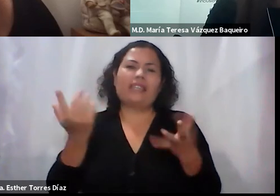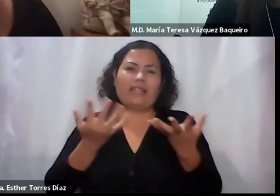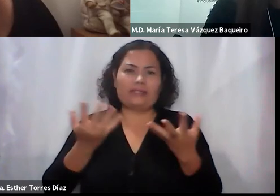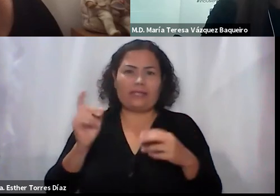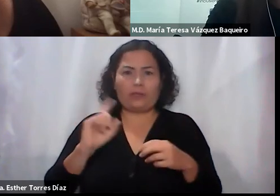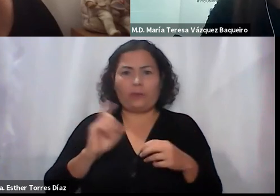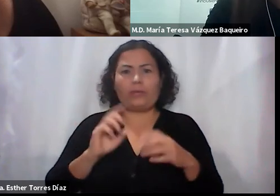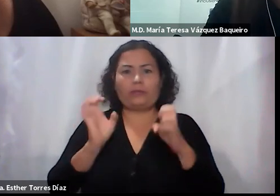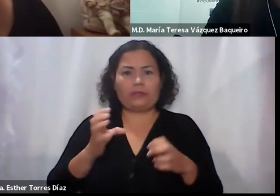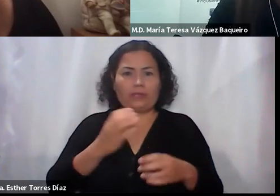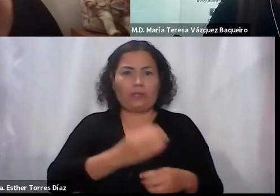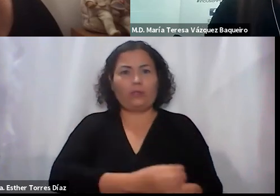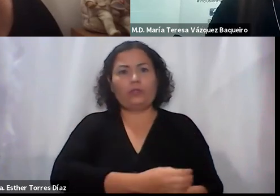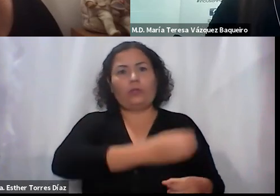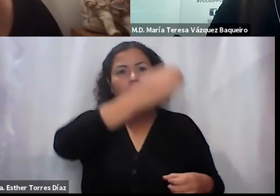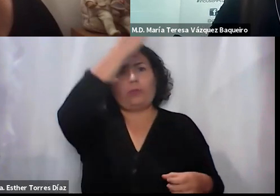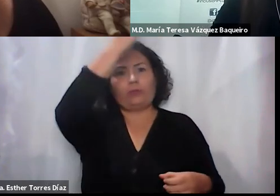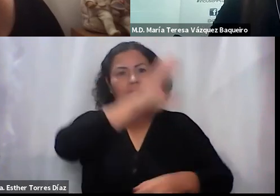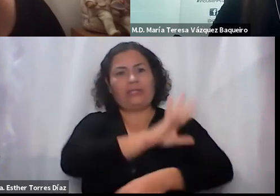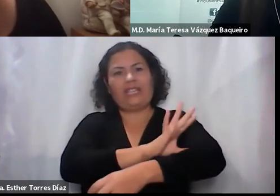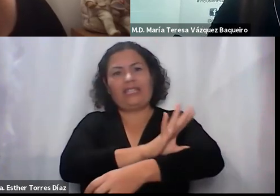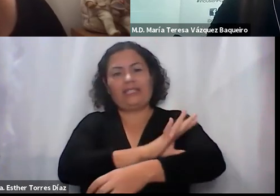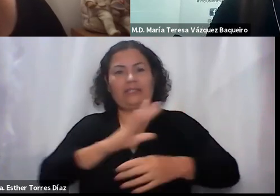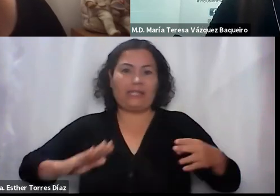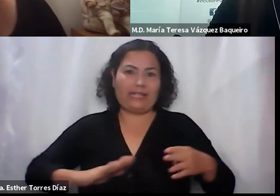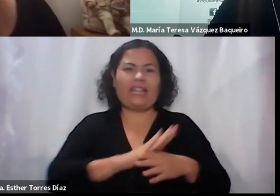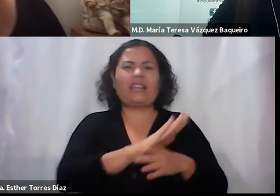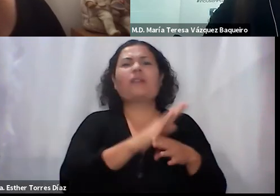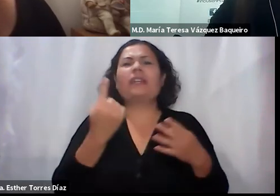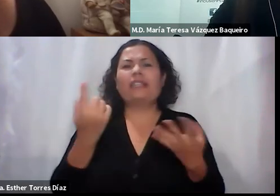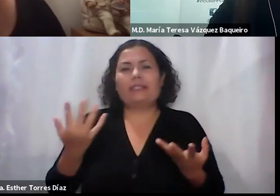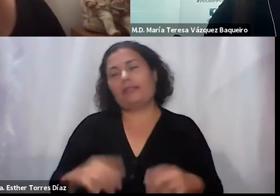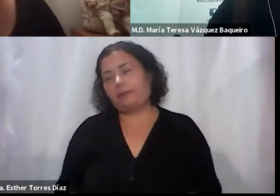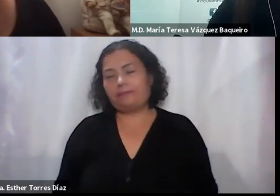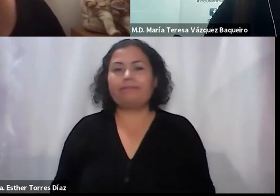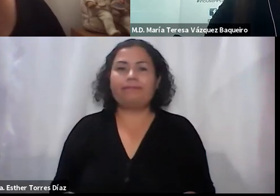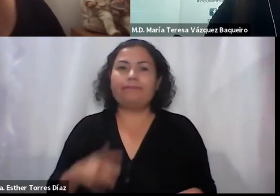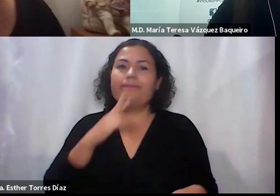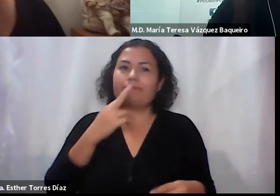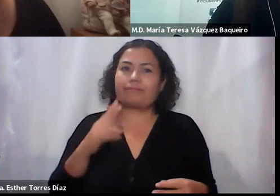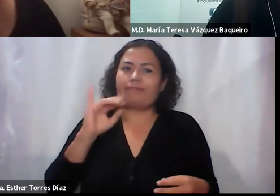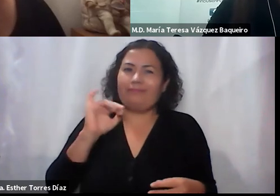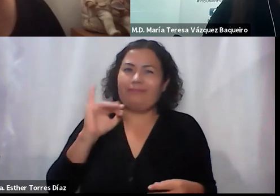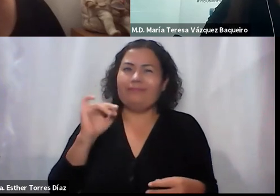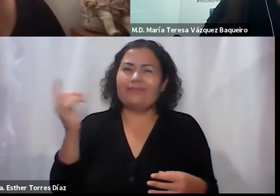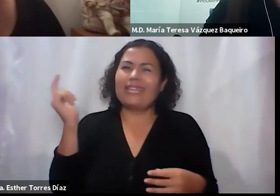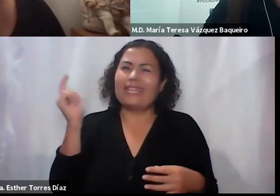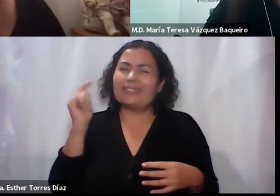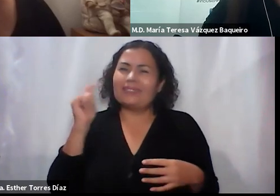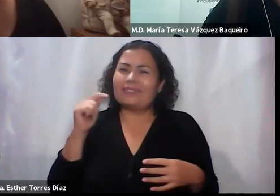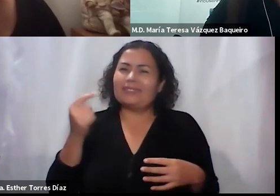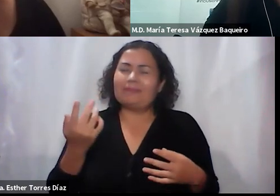los postes y está la rampa? Sí, o sea, aquí